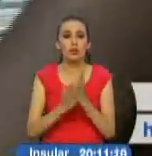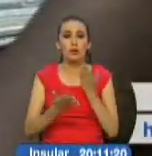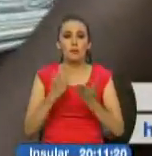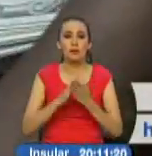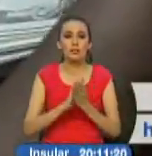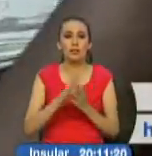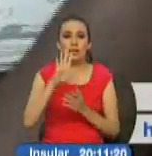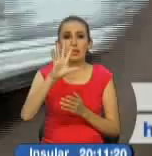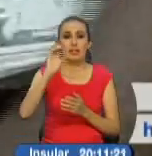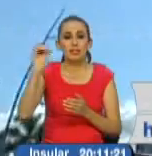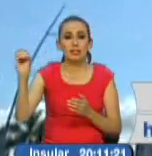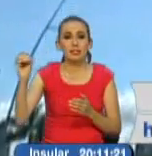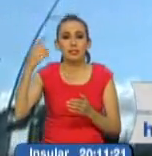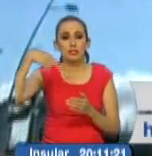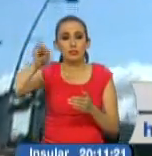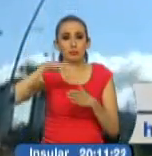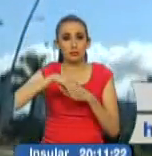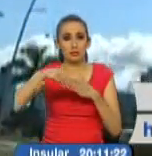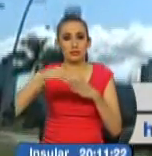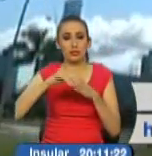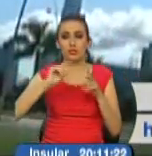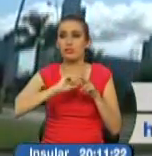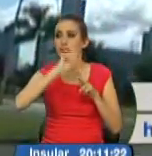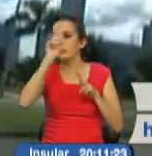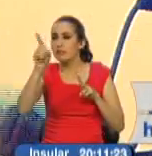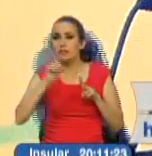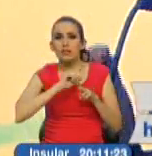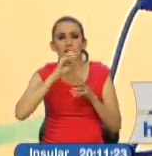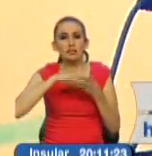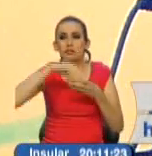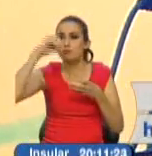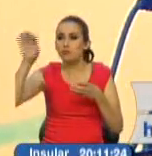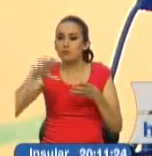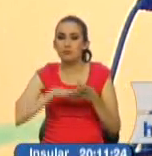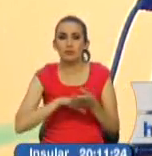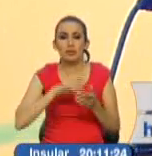sobre los 500 millones de dólares con destino a estos paraísos tributarios.